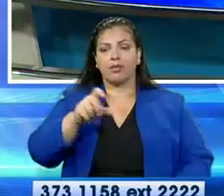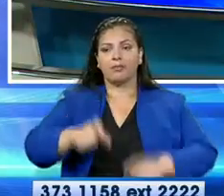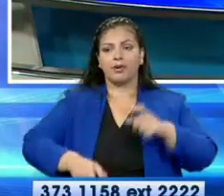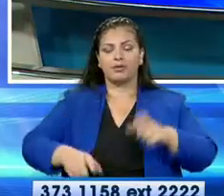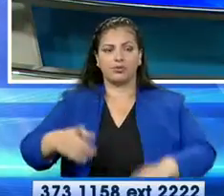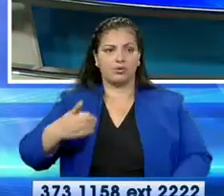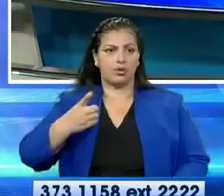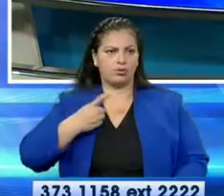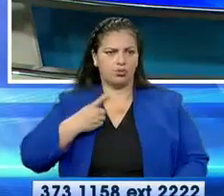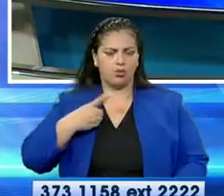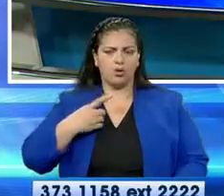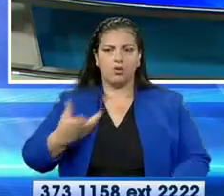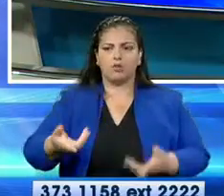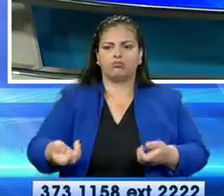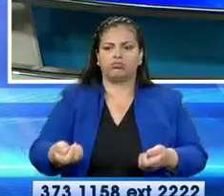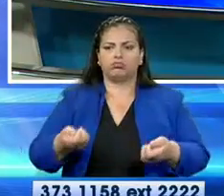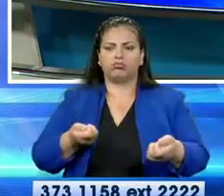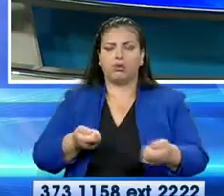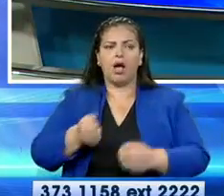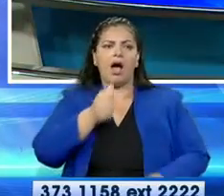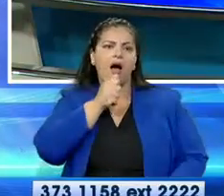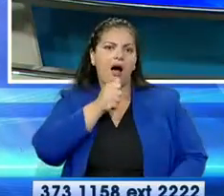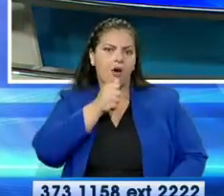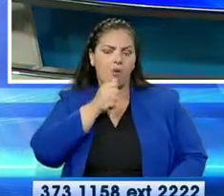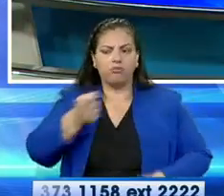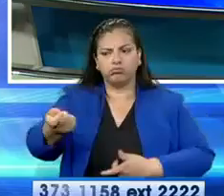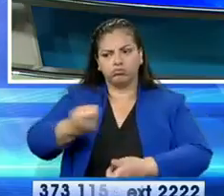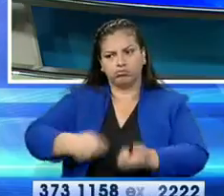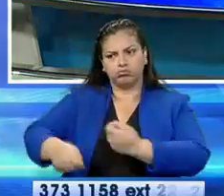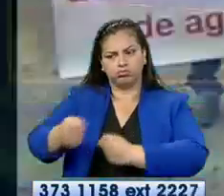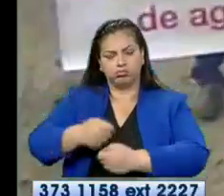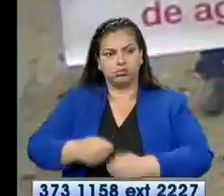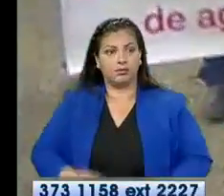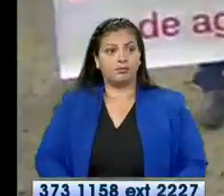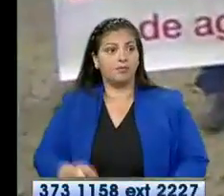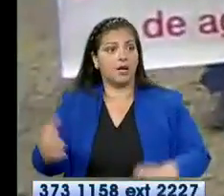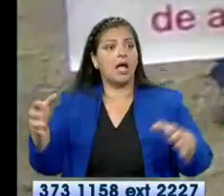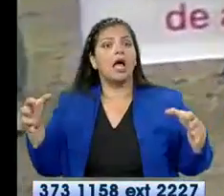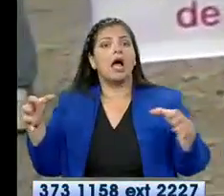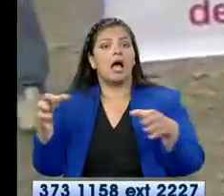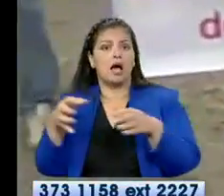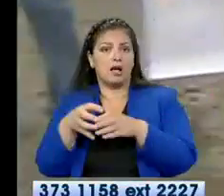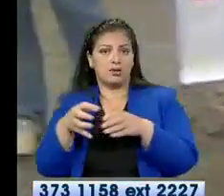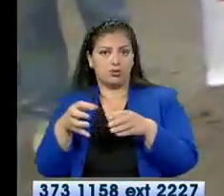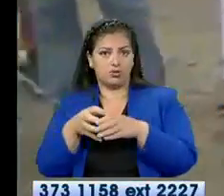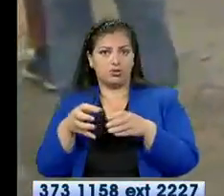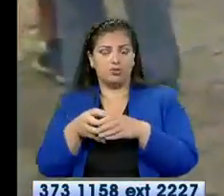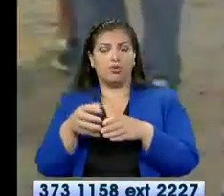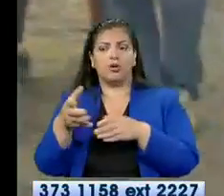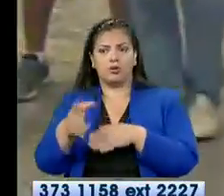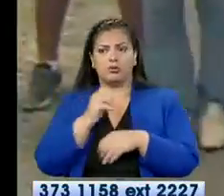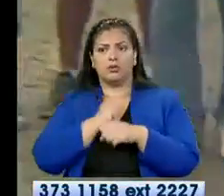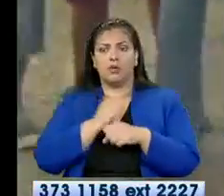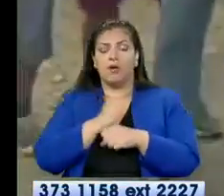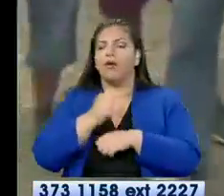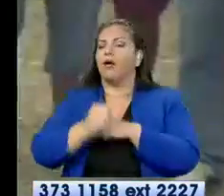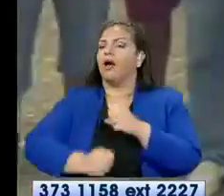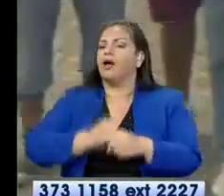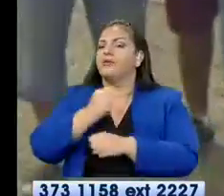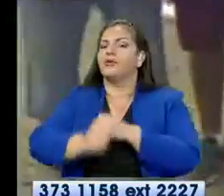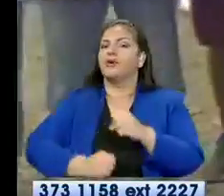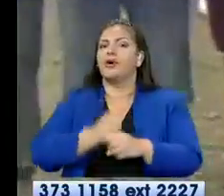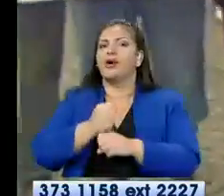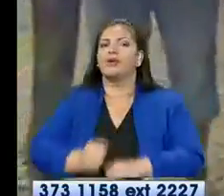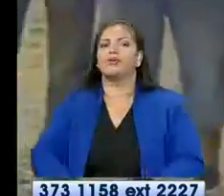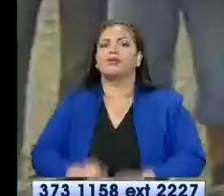que trabajan han trabajado por más de 16 años según la asociación en el cantón durán en la provincia del guayas que muestran que